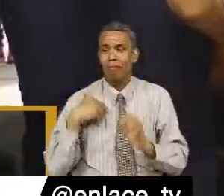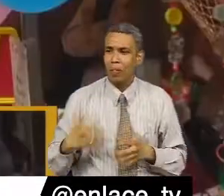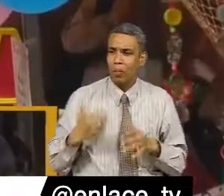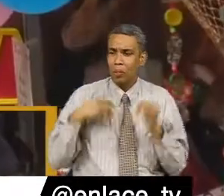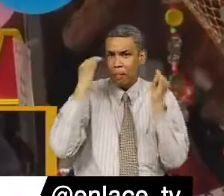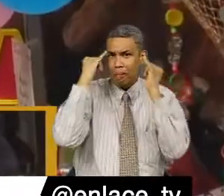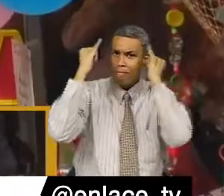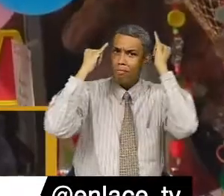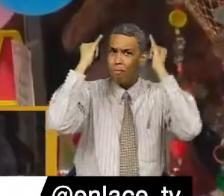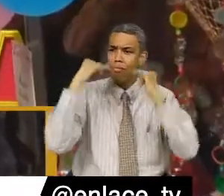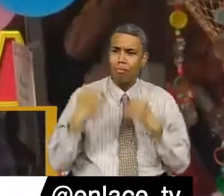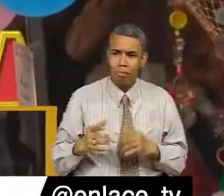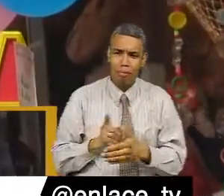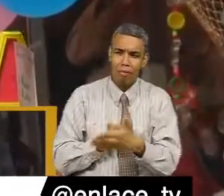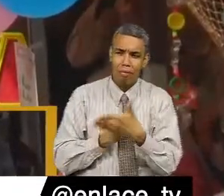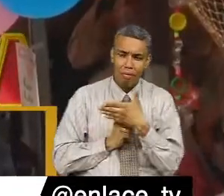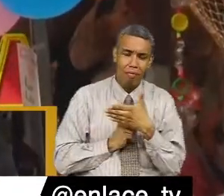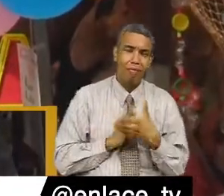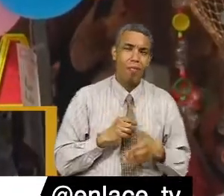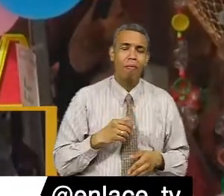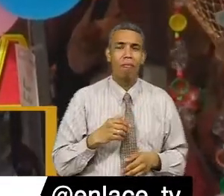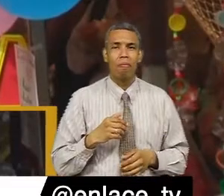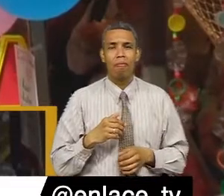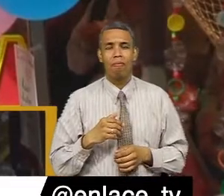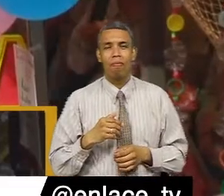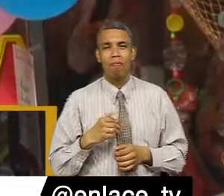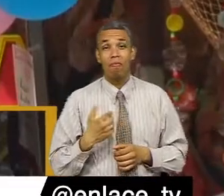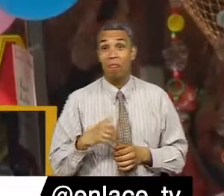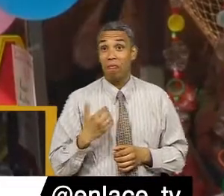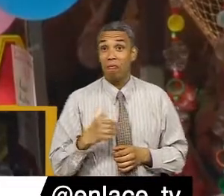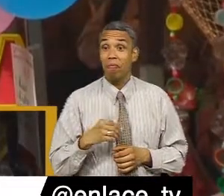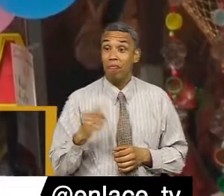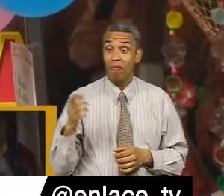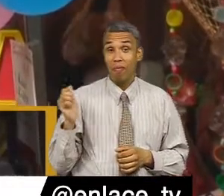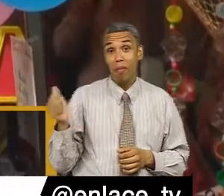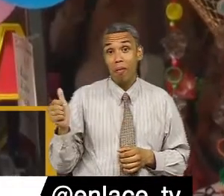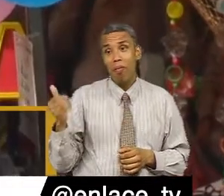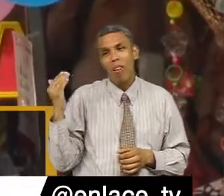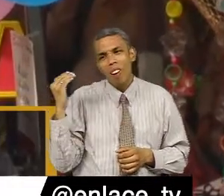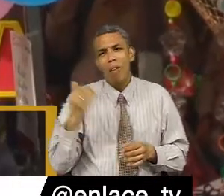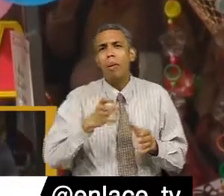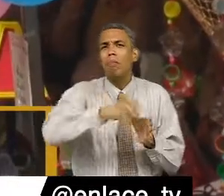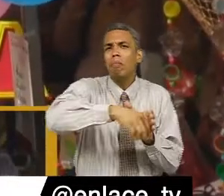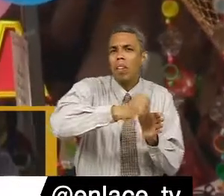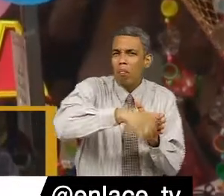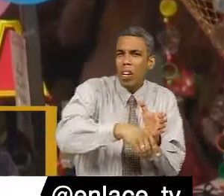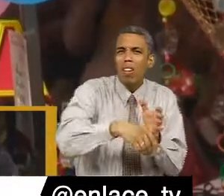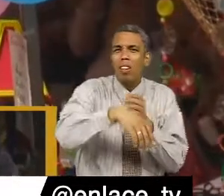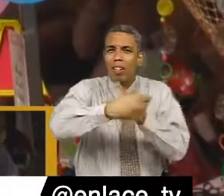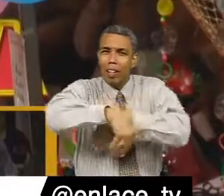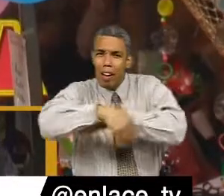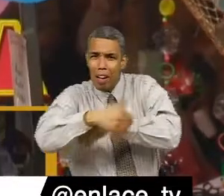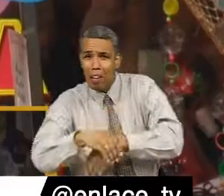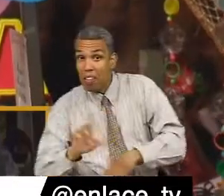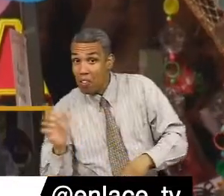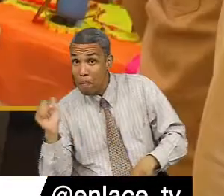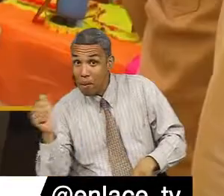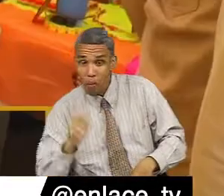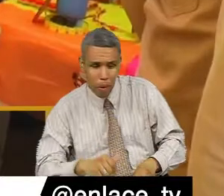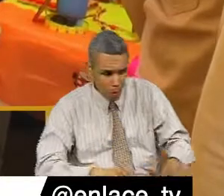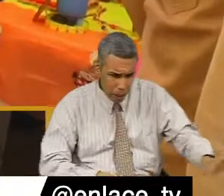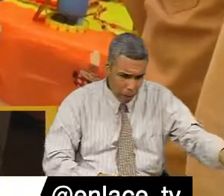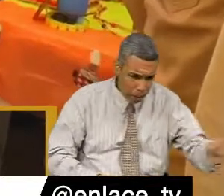observar que son realmente de lo que ellos han recogido en los caños, en los parques, y han hecho